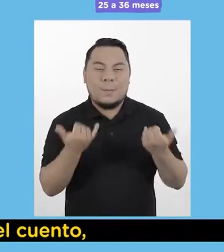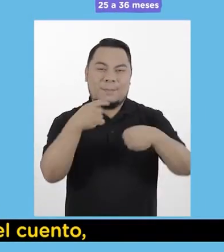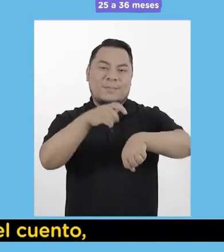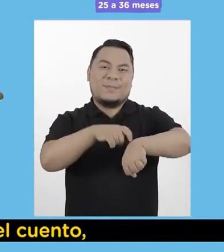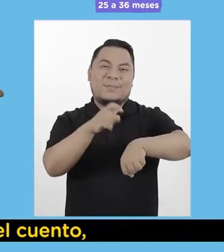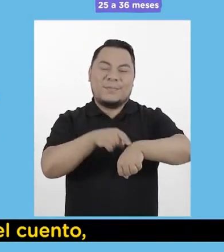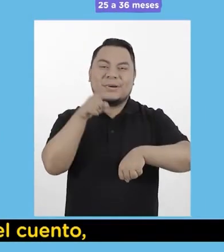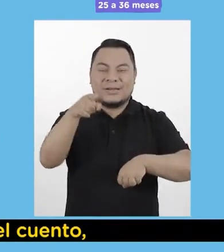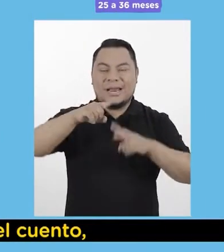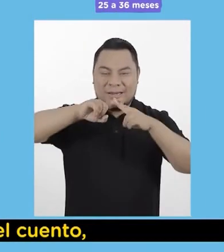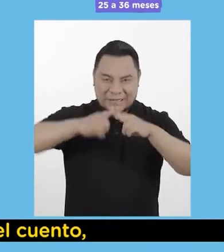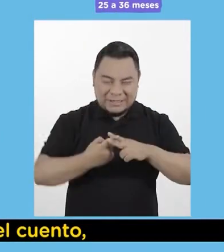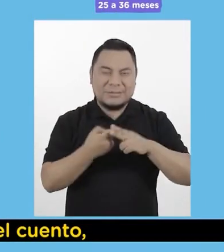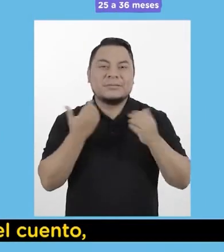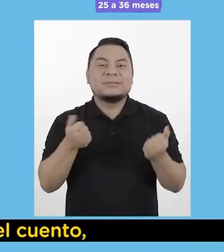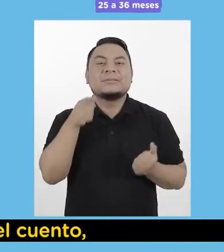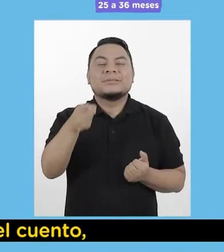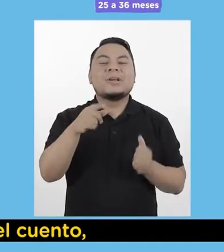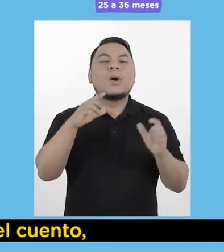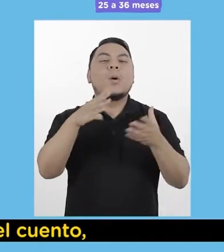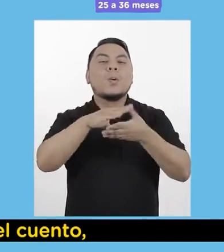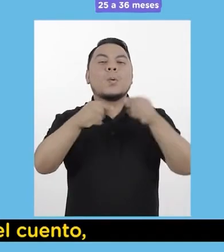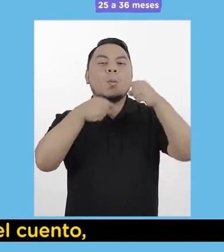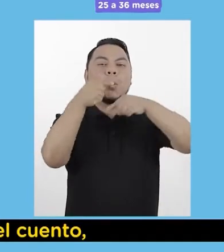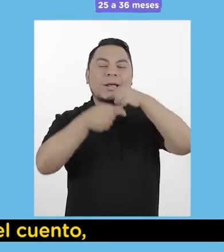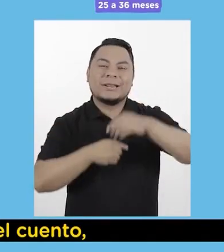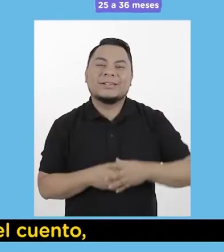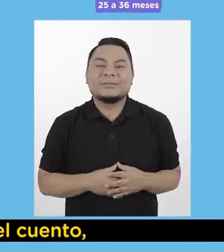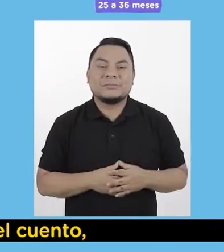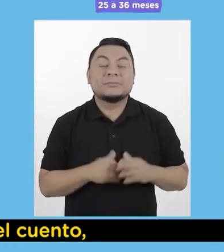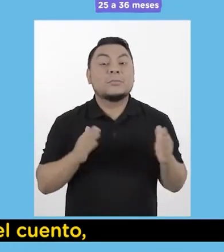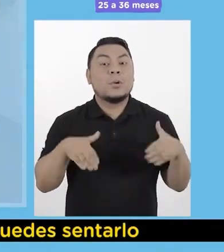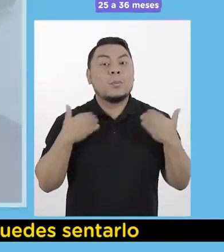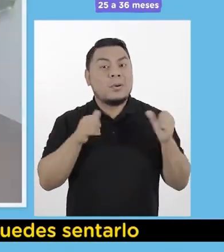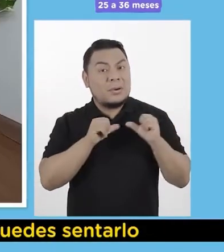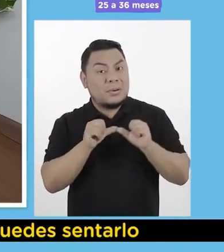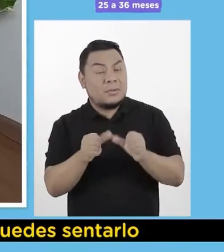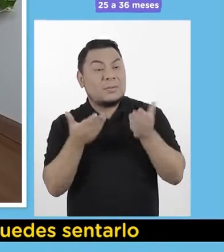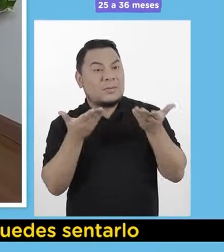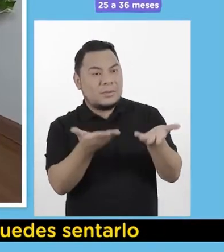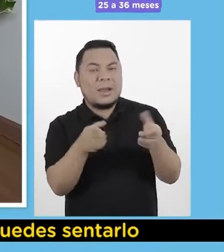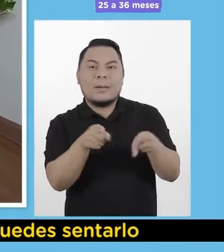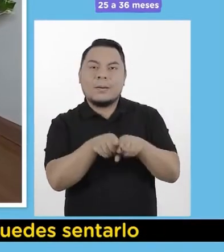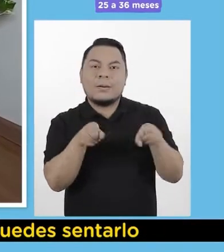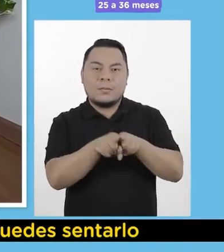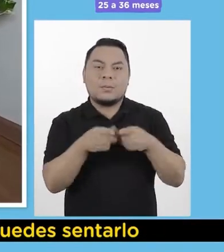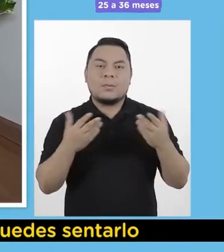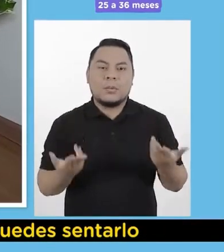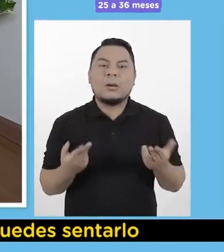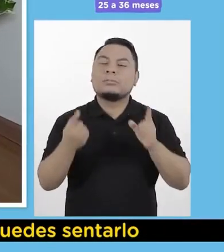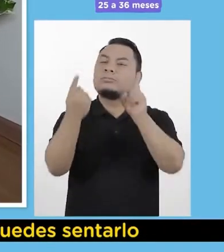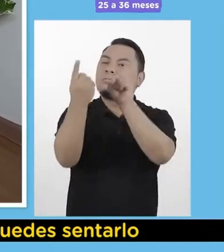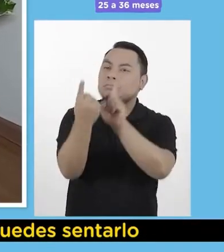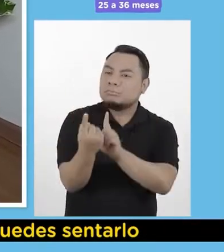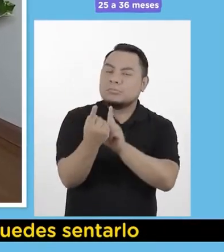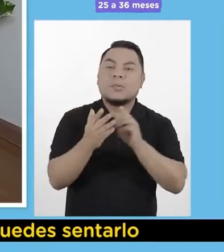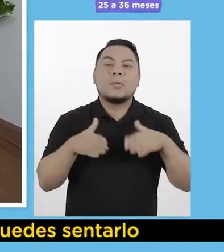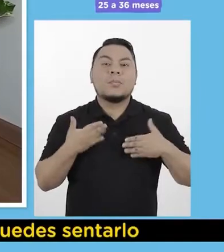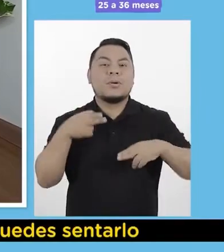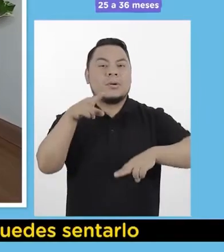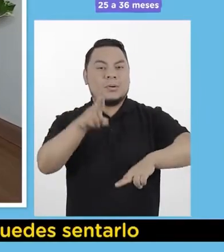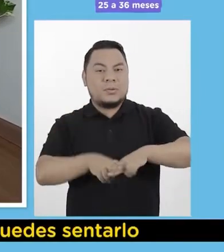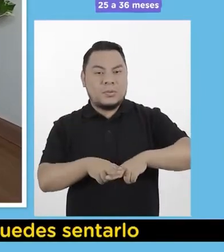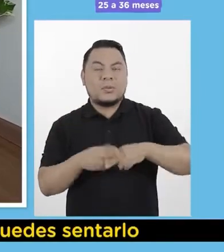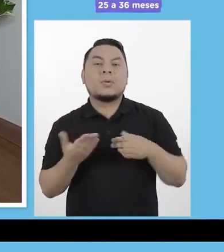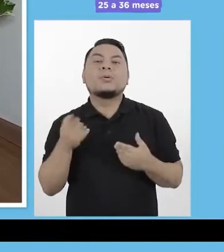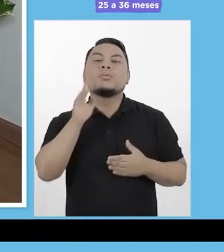Ahora es momento de empezar con el cuento. Pueden continuar en la misma posición o